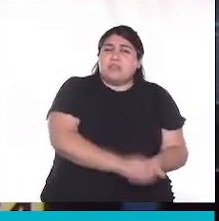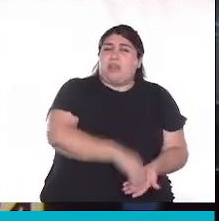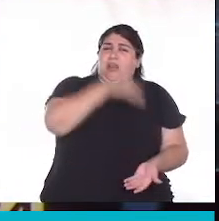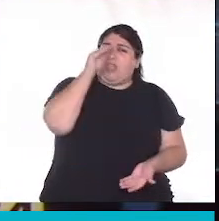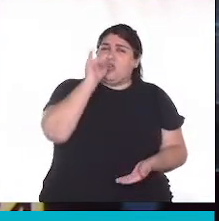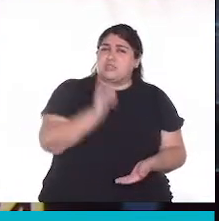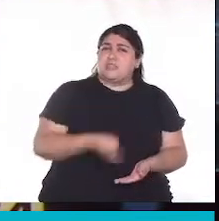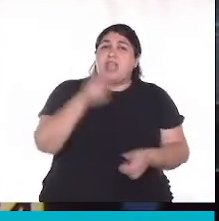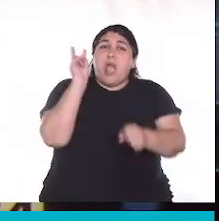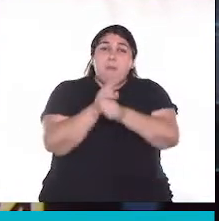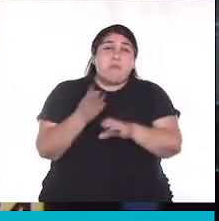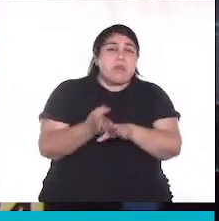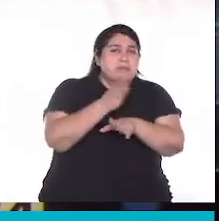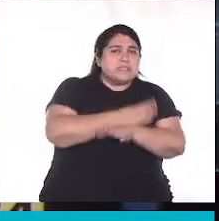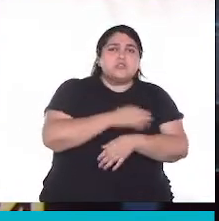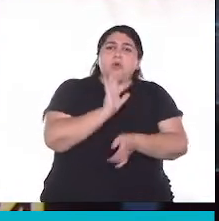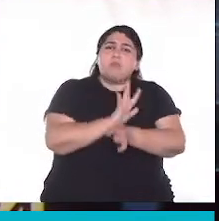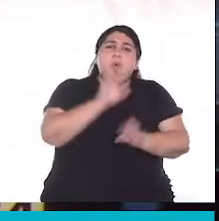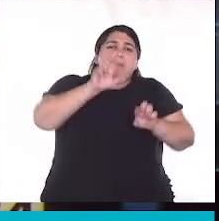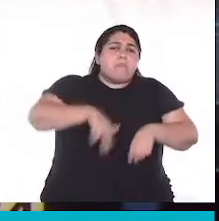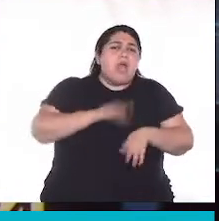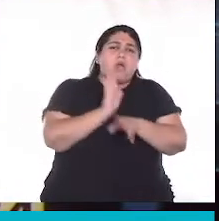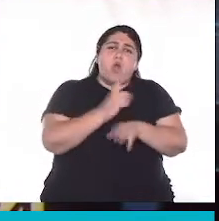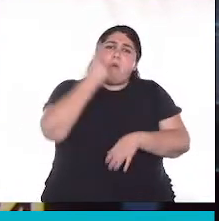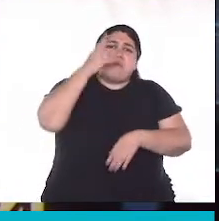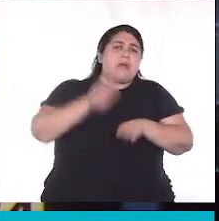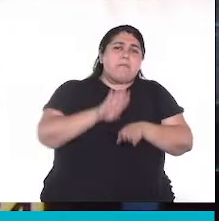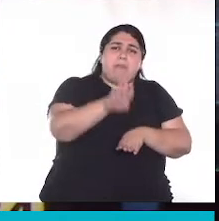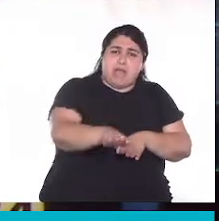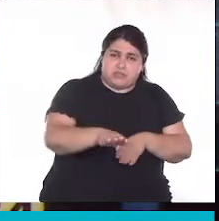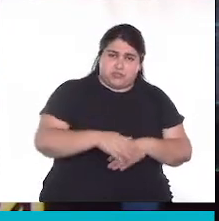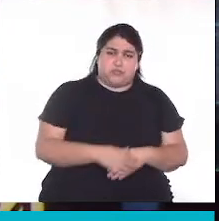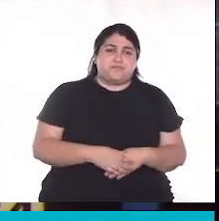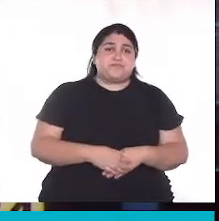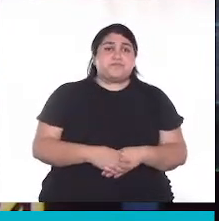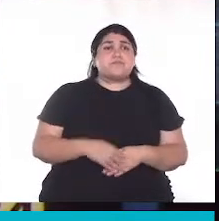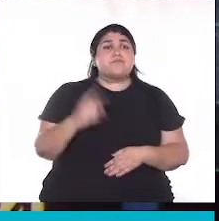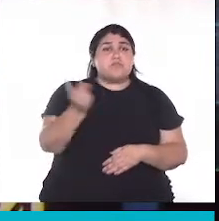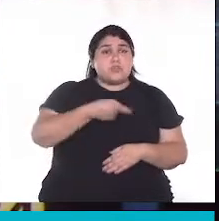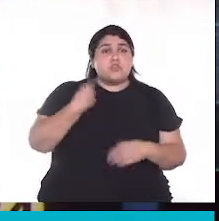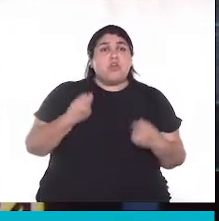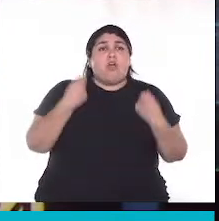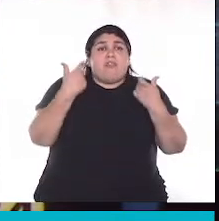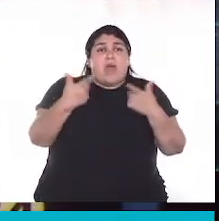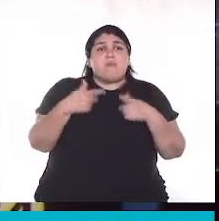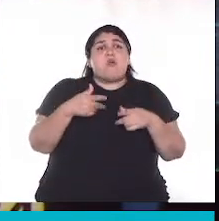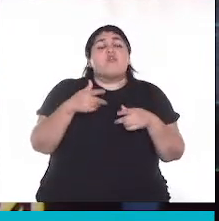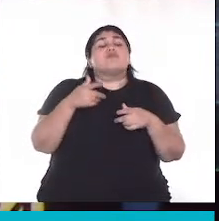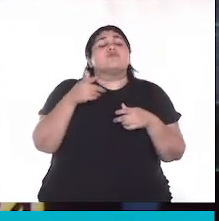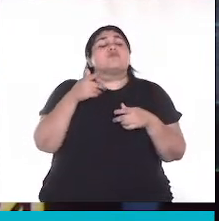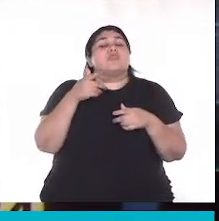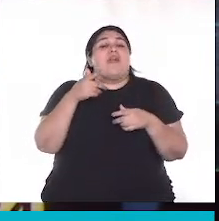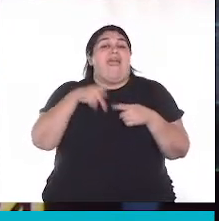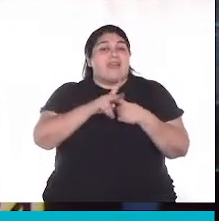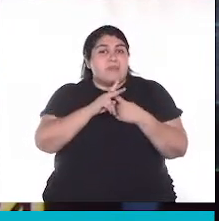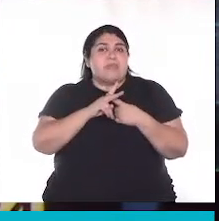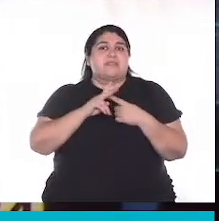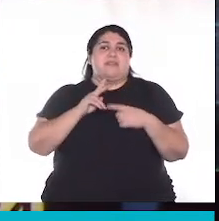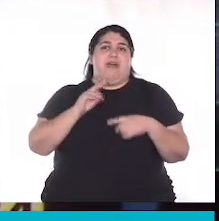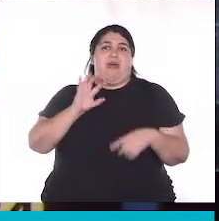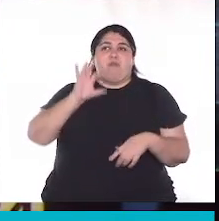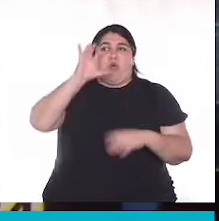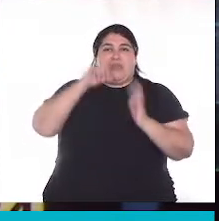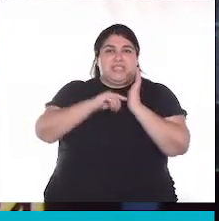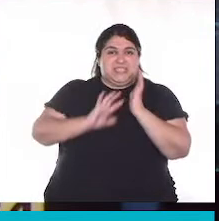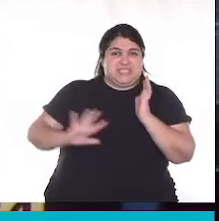prevención es el primer paso. Nos piden también que trabajemos con todas las herramientas que tiene el Estado provincial